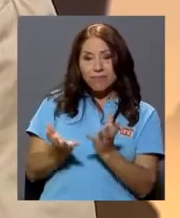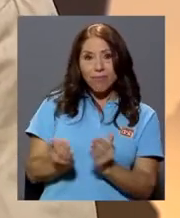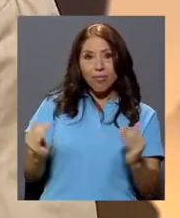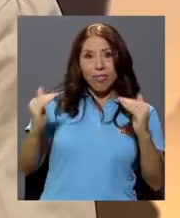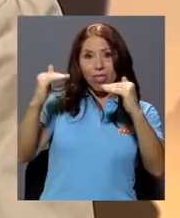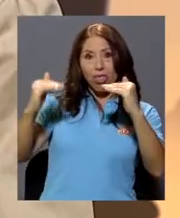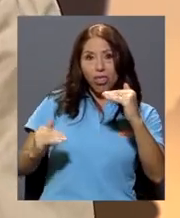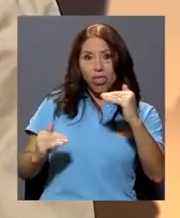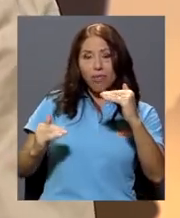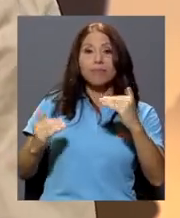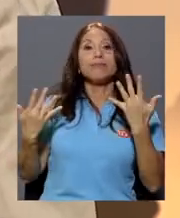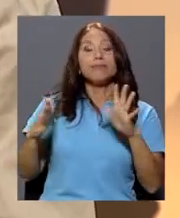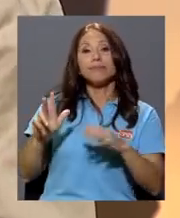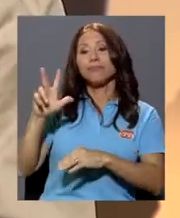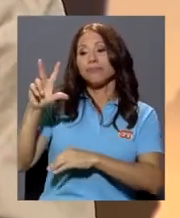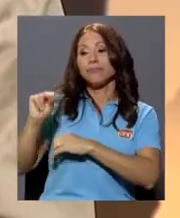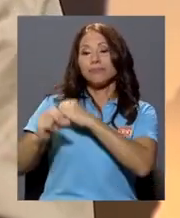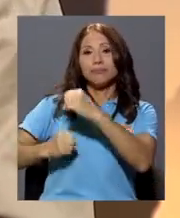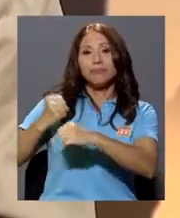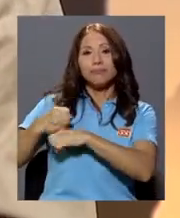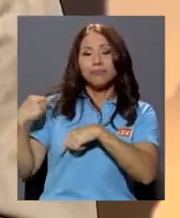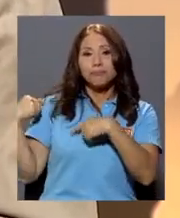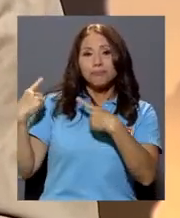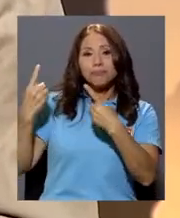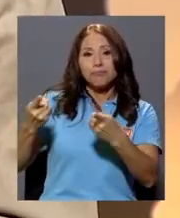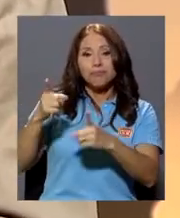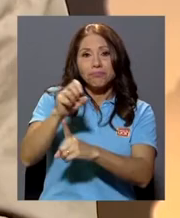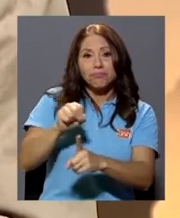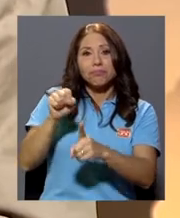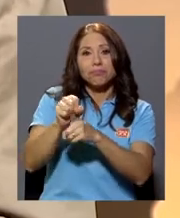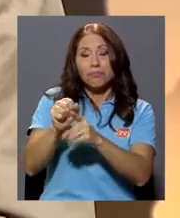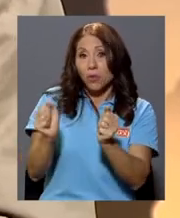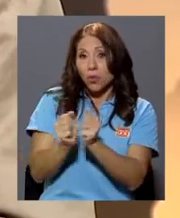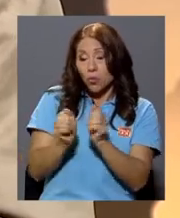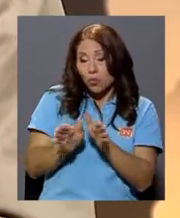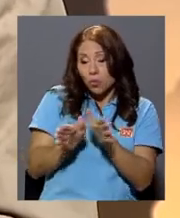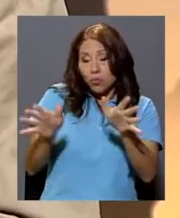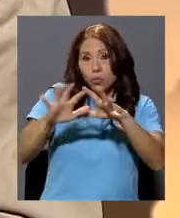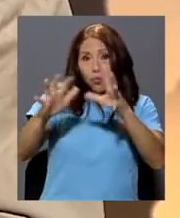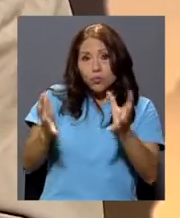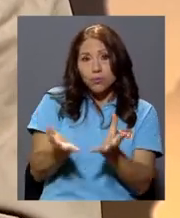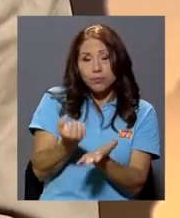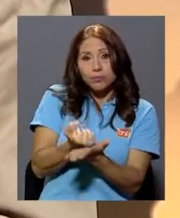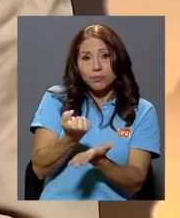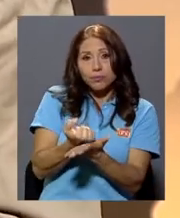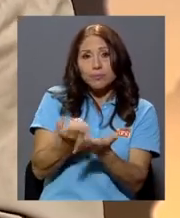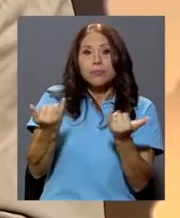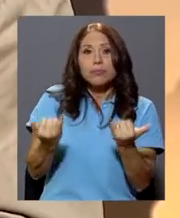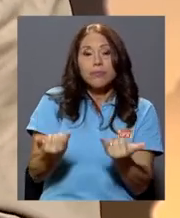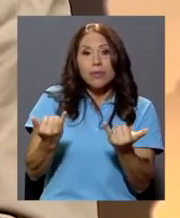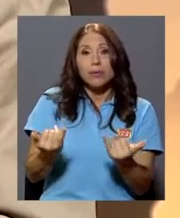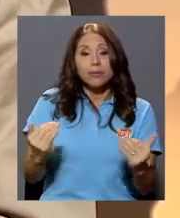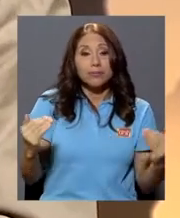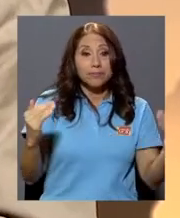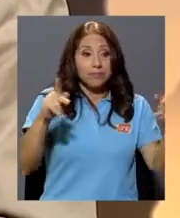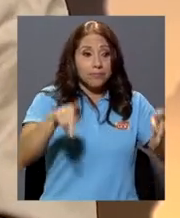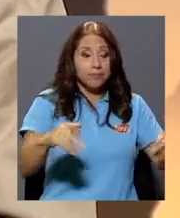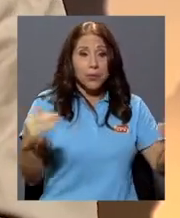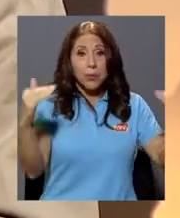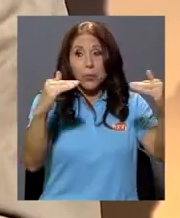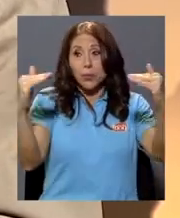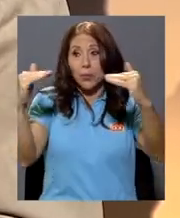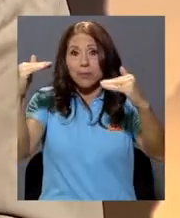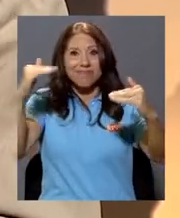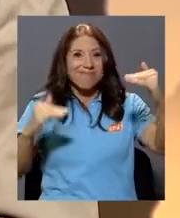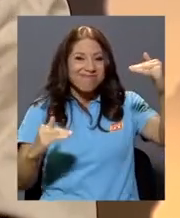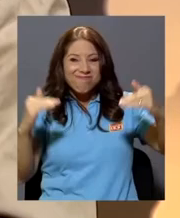años de una situación, digamos, con esta globalización económica, de aumento de las desigualdades y de la pobreza